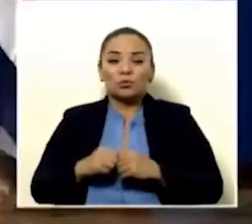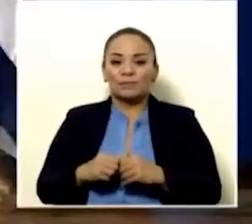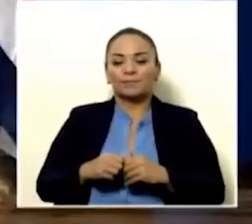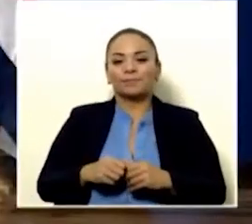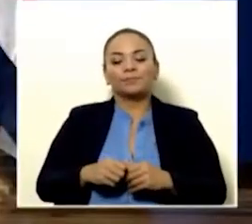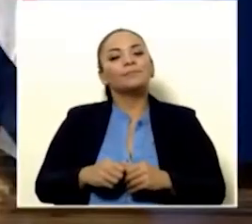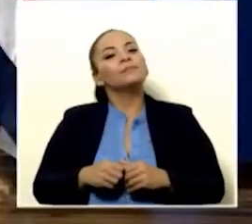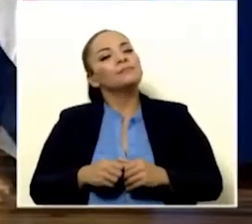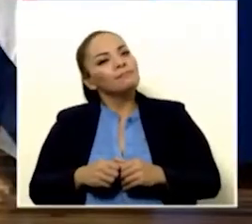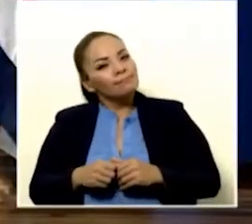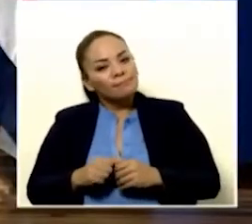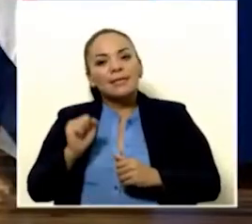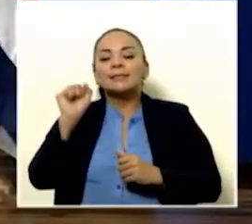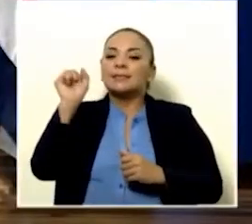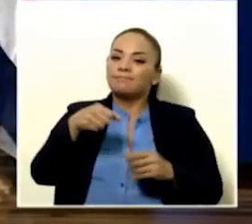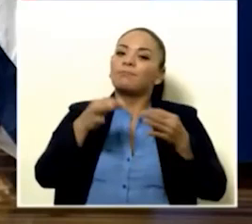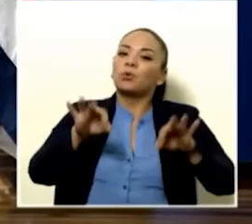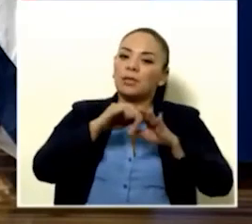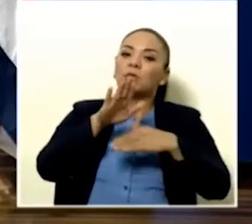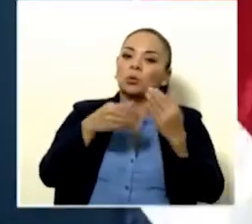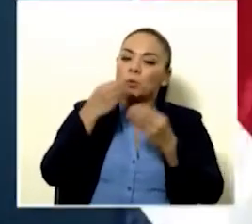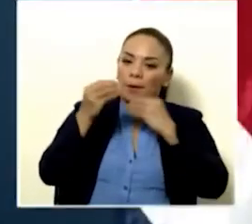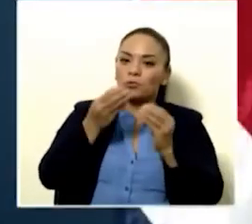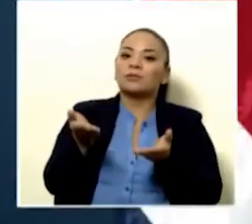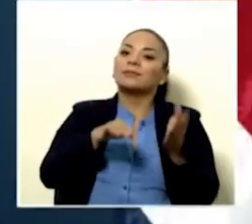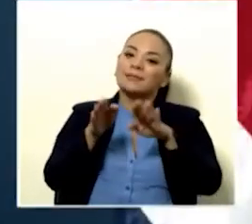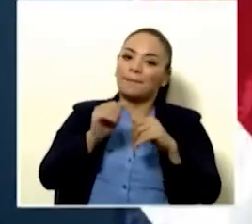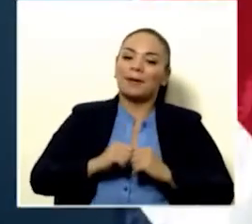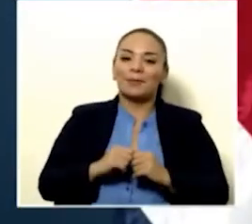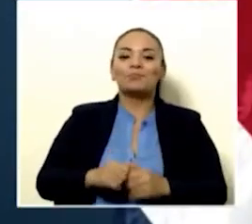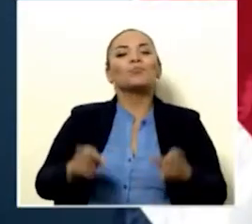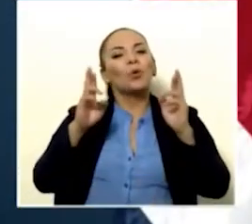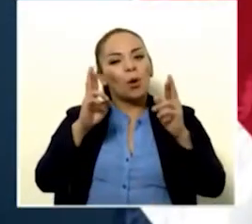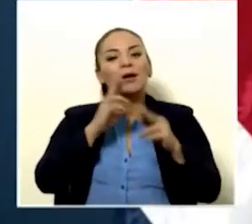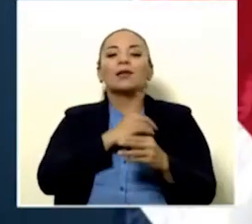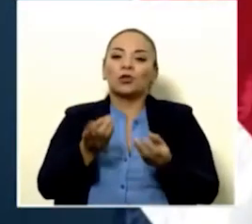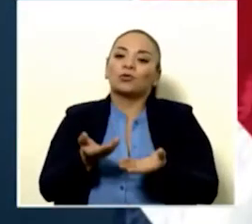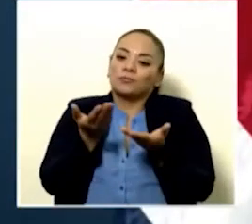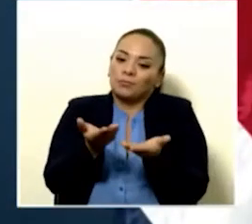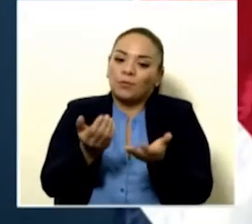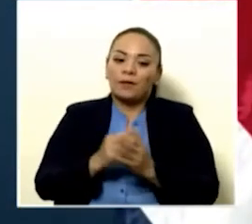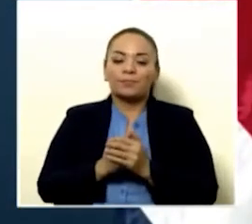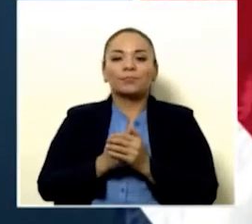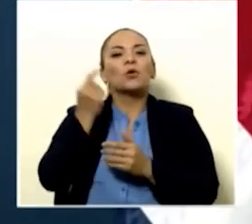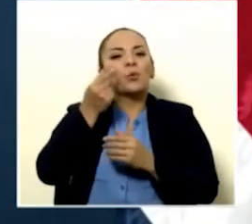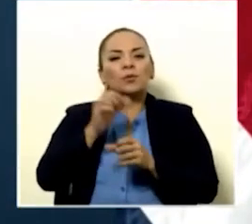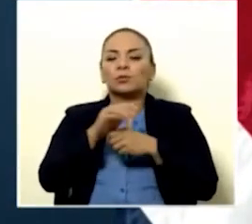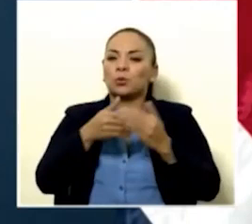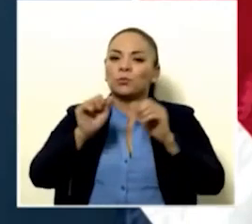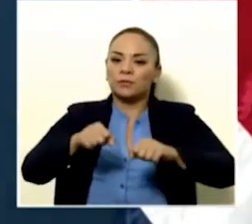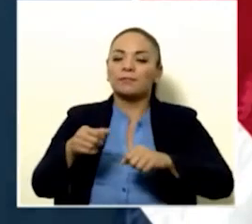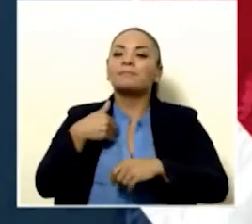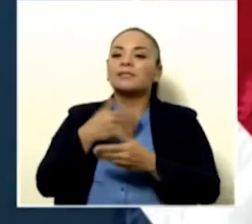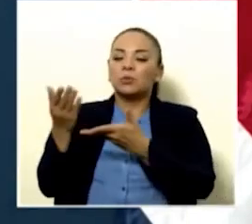es importante que todos nos comamos nuestro tamalito. Ojalá Dios provea y el gobierno está haciendo lo posible.